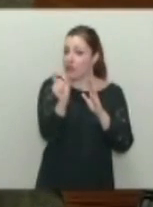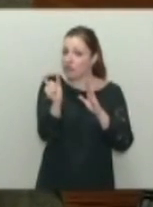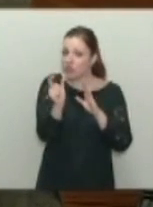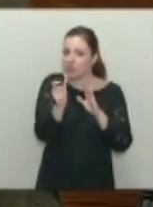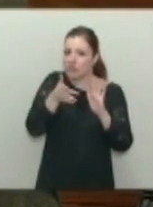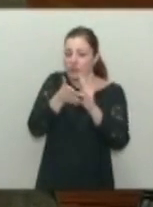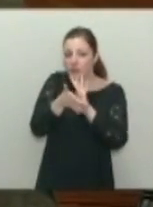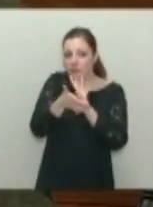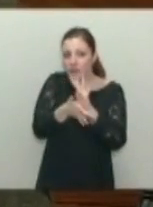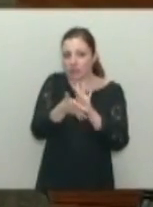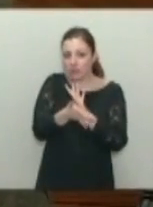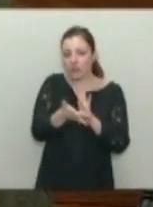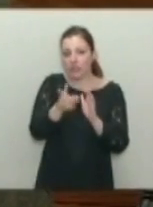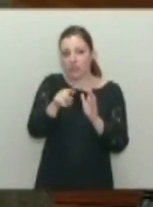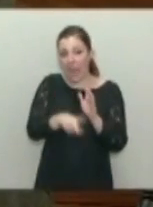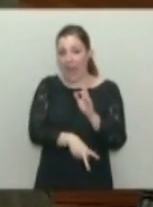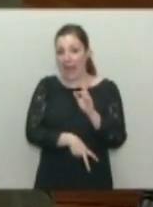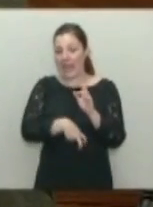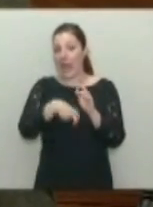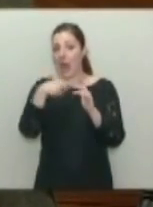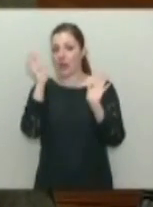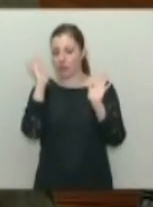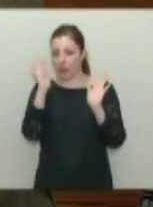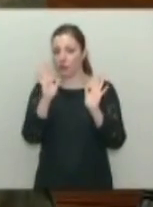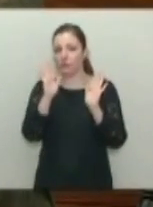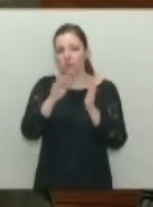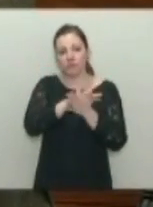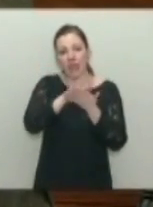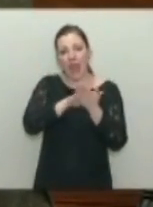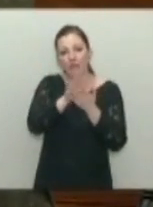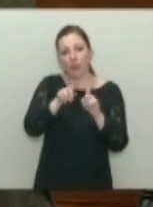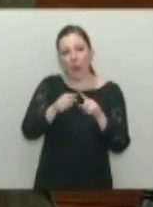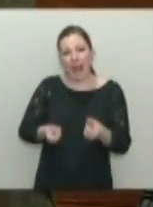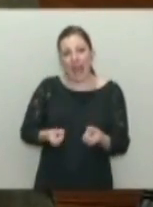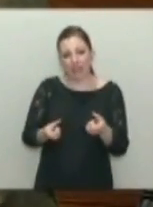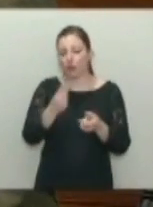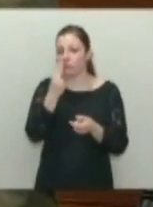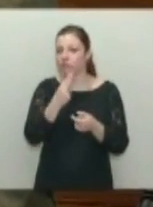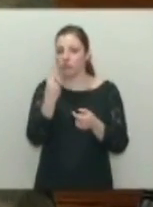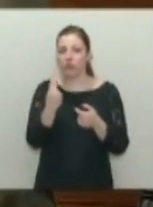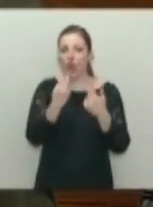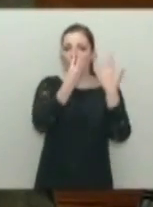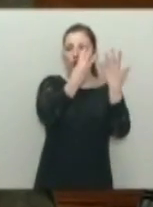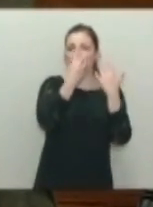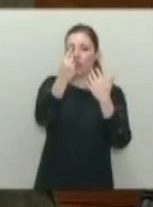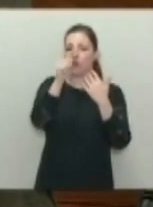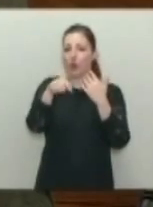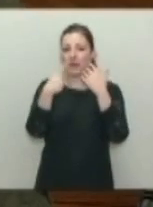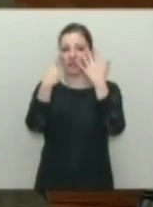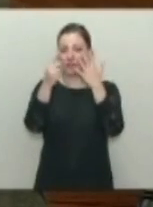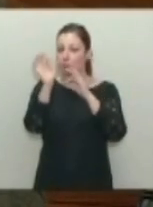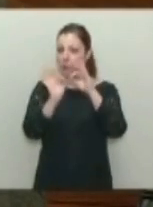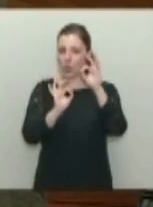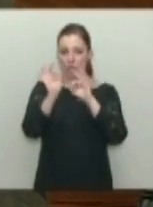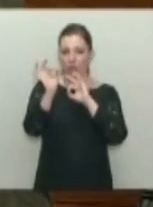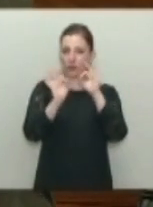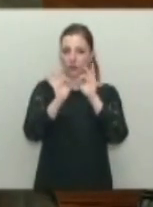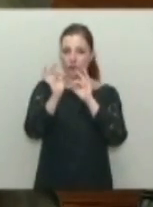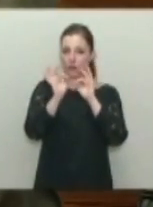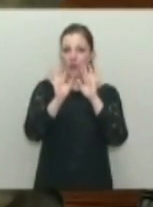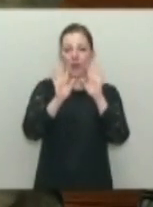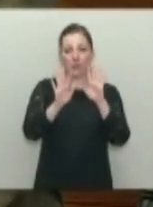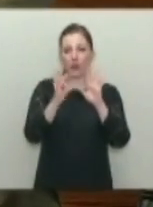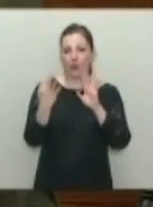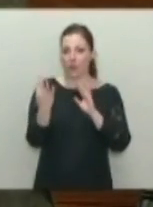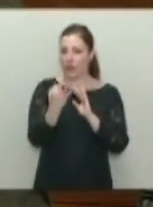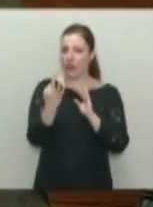agregados, de esa forma generalizada. Habla de un gasto comprometido en torno al 81,6%, pero habría que